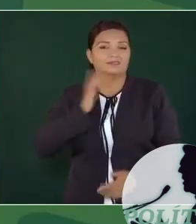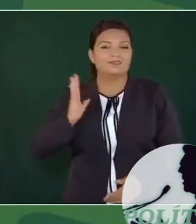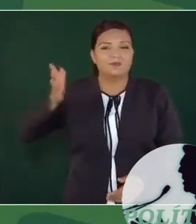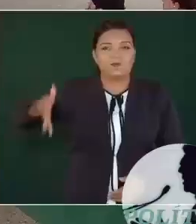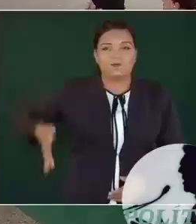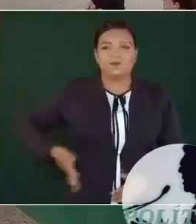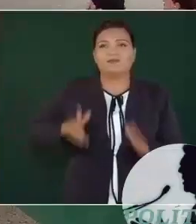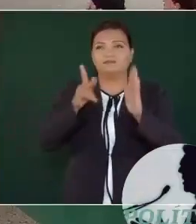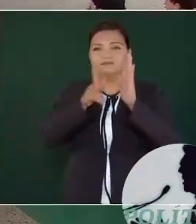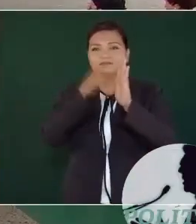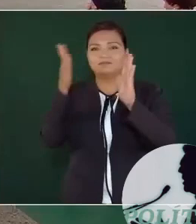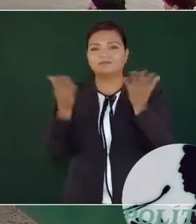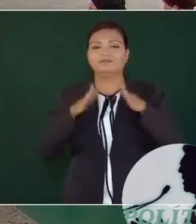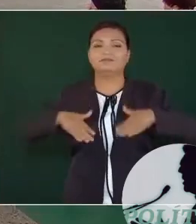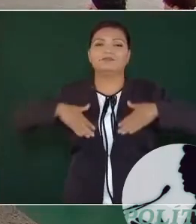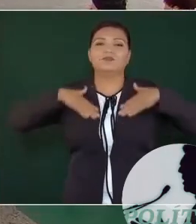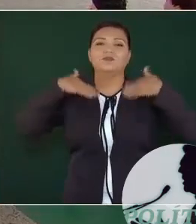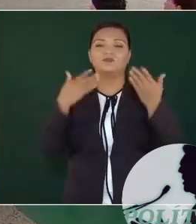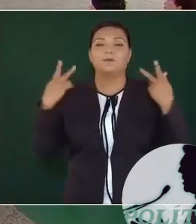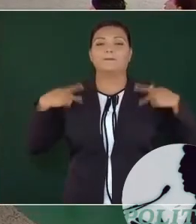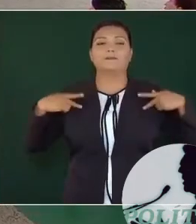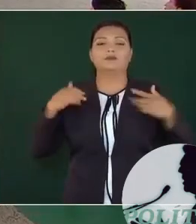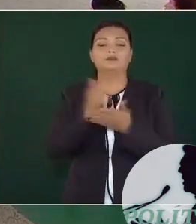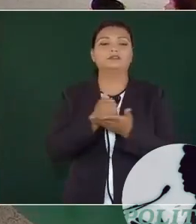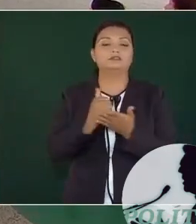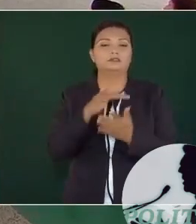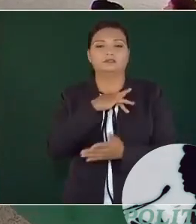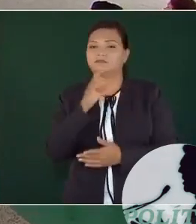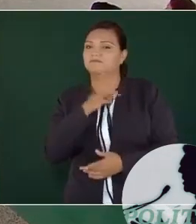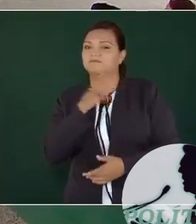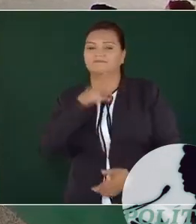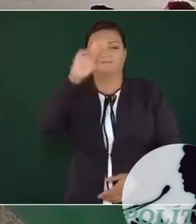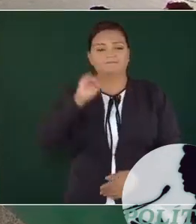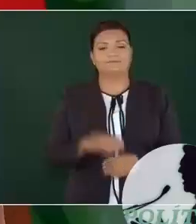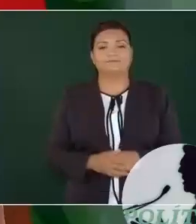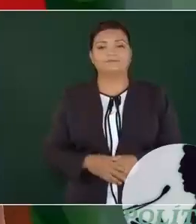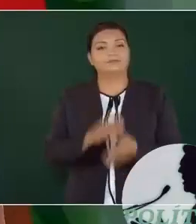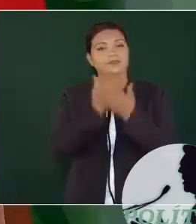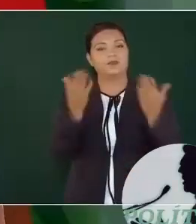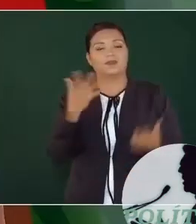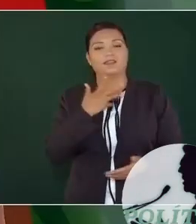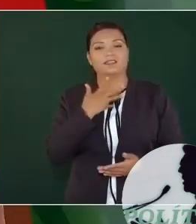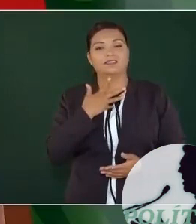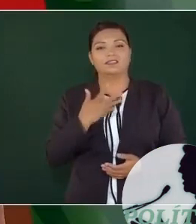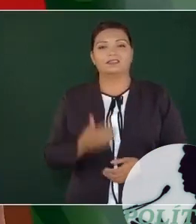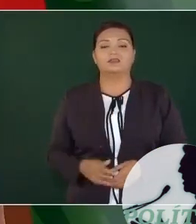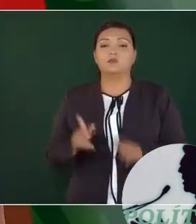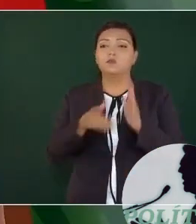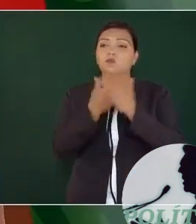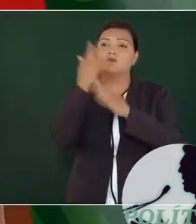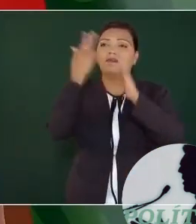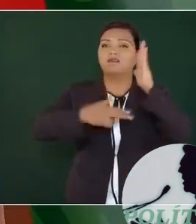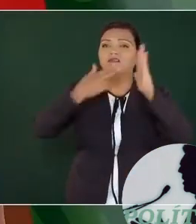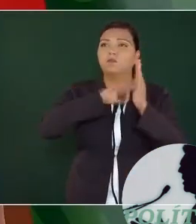la restauración de la confianza ciudadana y sin miedo. Ahora contamos con herramientas